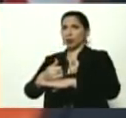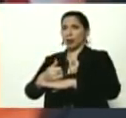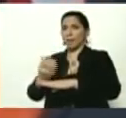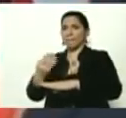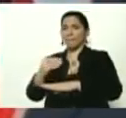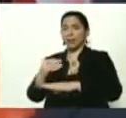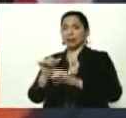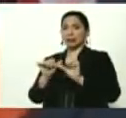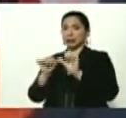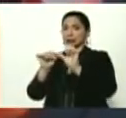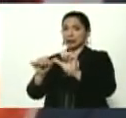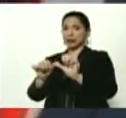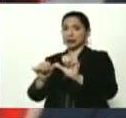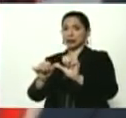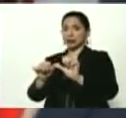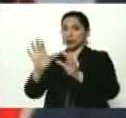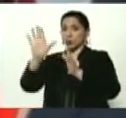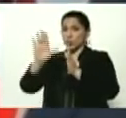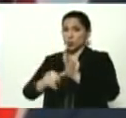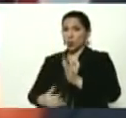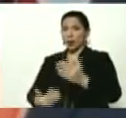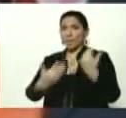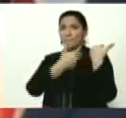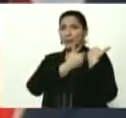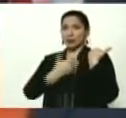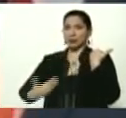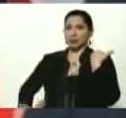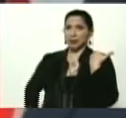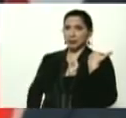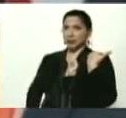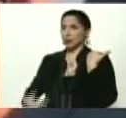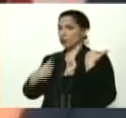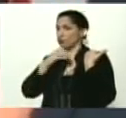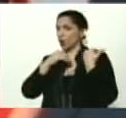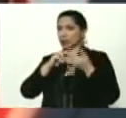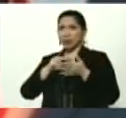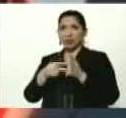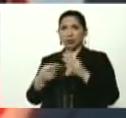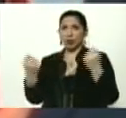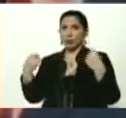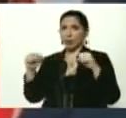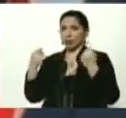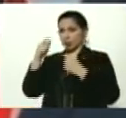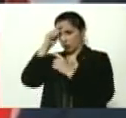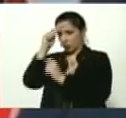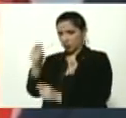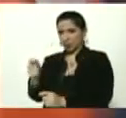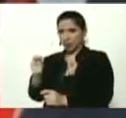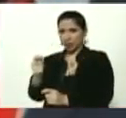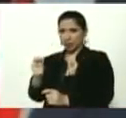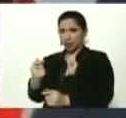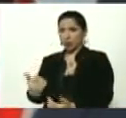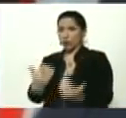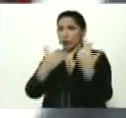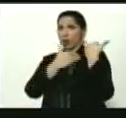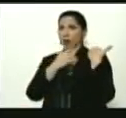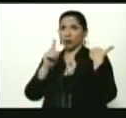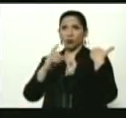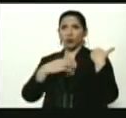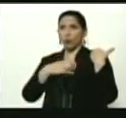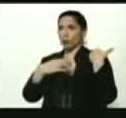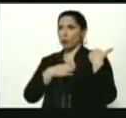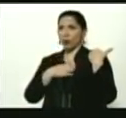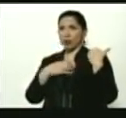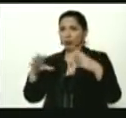se mantenga la usurpación de la presidencia, uh-huh, no tiene sentido práctico designar a un cargo que no va a poder tomar